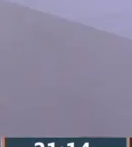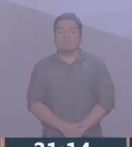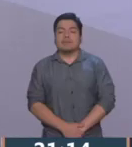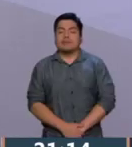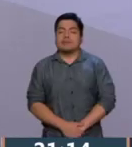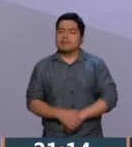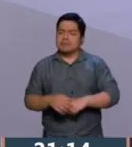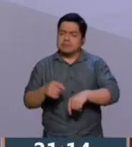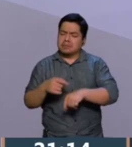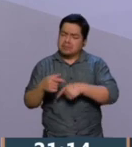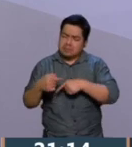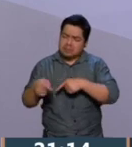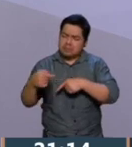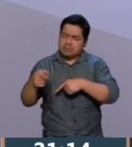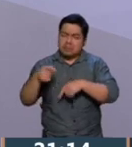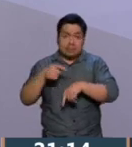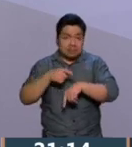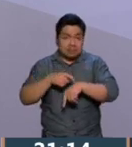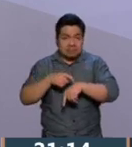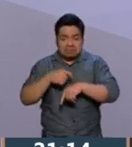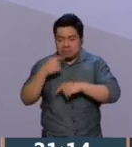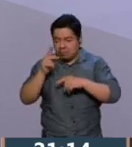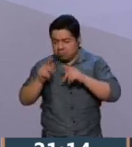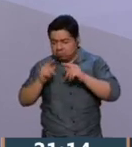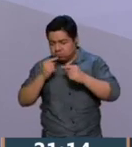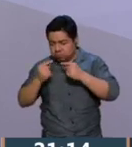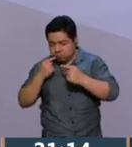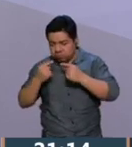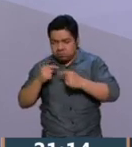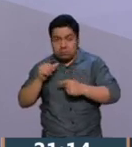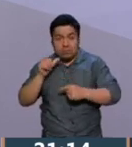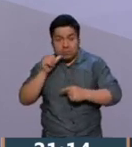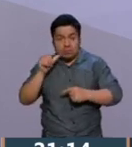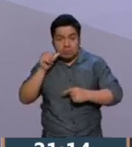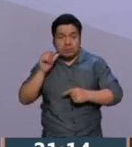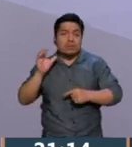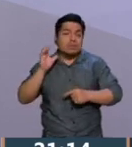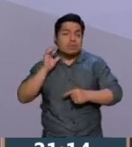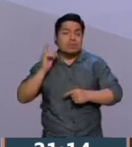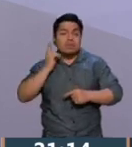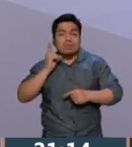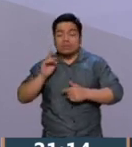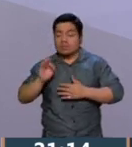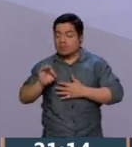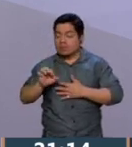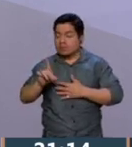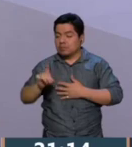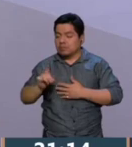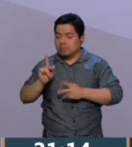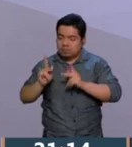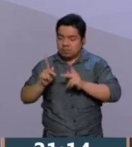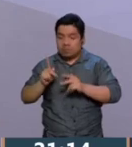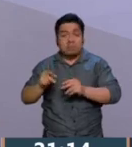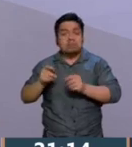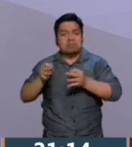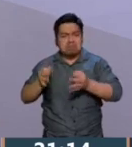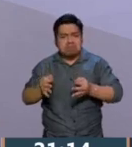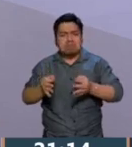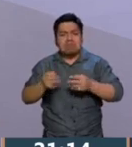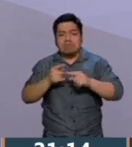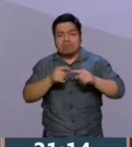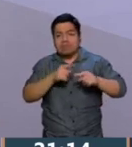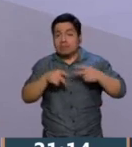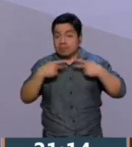Tras varias horas de discusión, ayer la Cámara de Diputados avaló la creación del Fondo de Pensiones que garantizará un retiro digno para